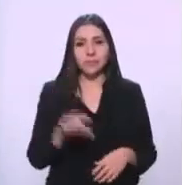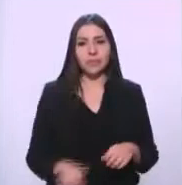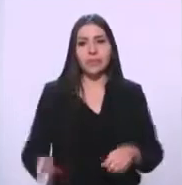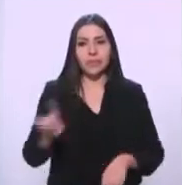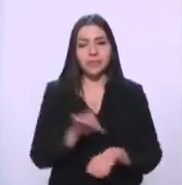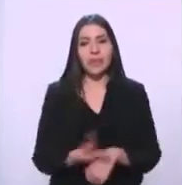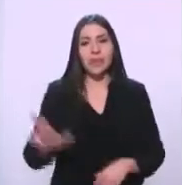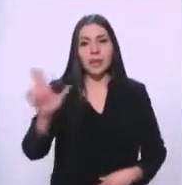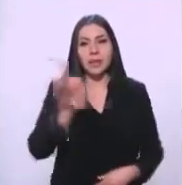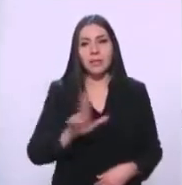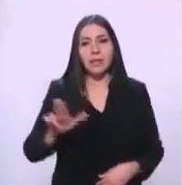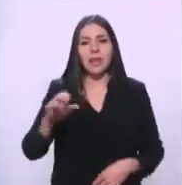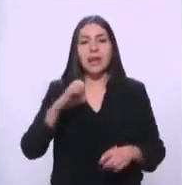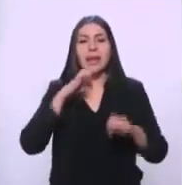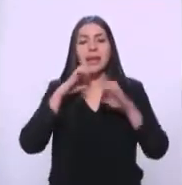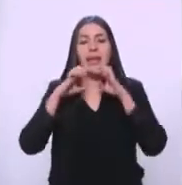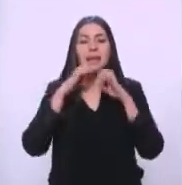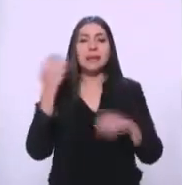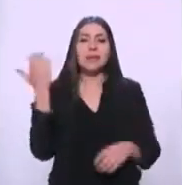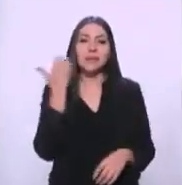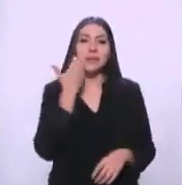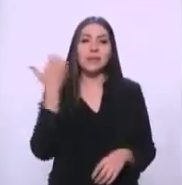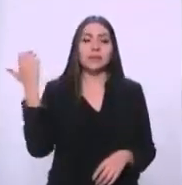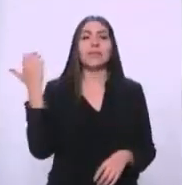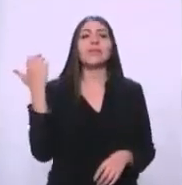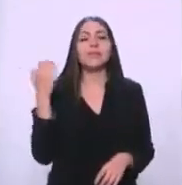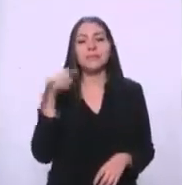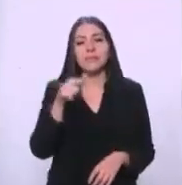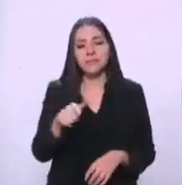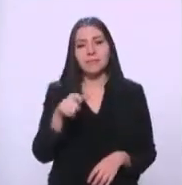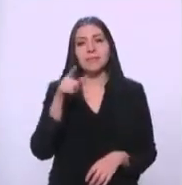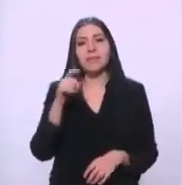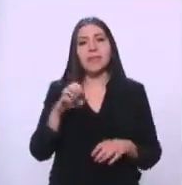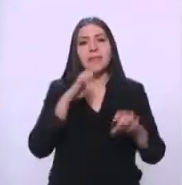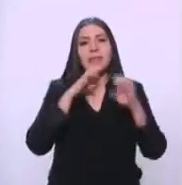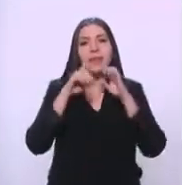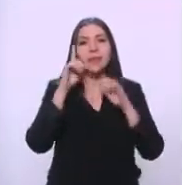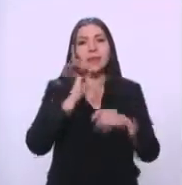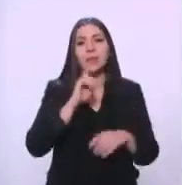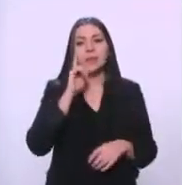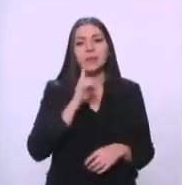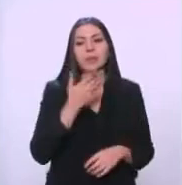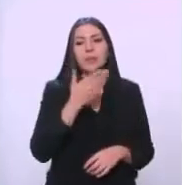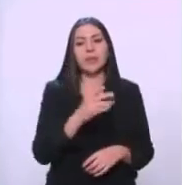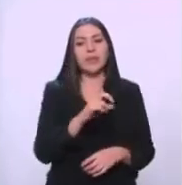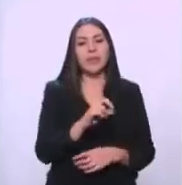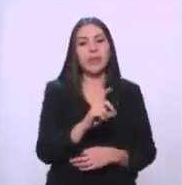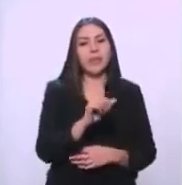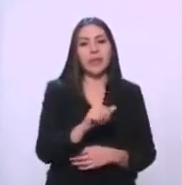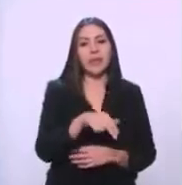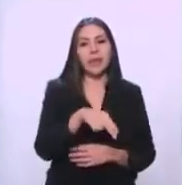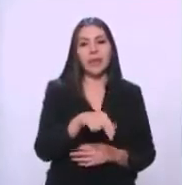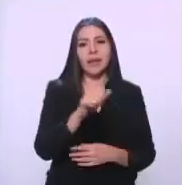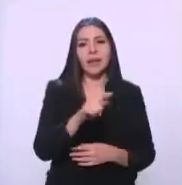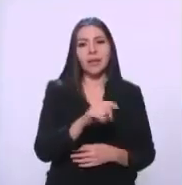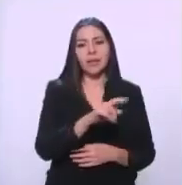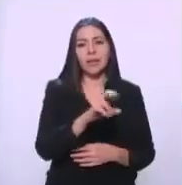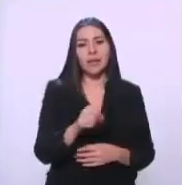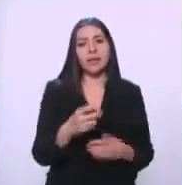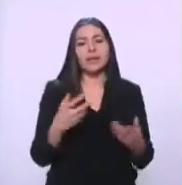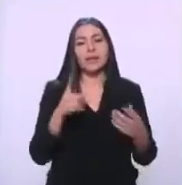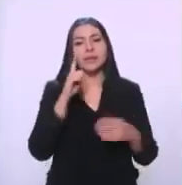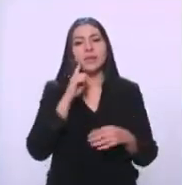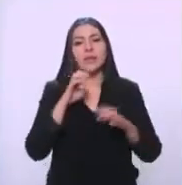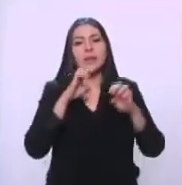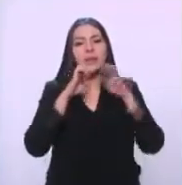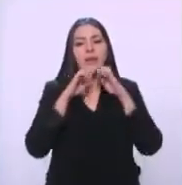de entrevista chingona, y esa fue parte de la conversación que tuvo nuestra colaboradora y querida Dana Corres con Susana